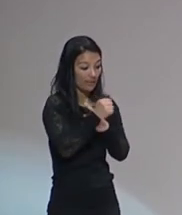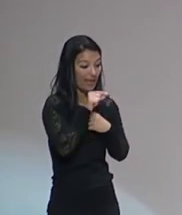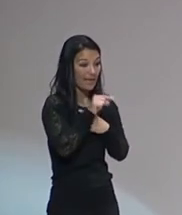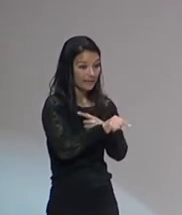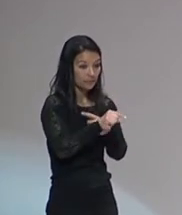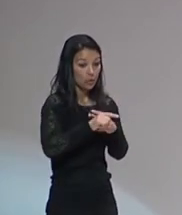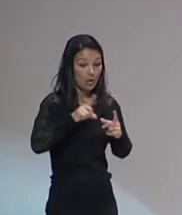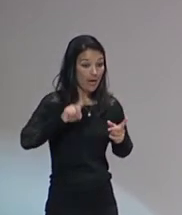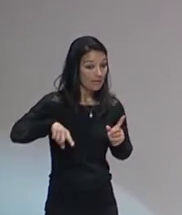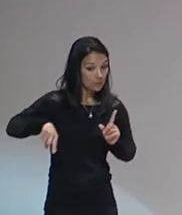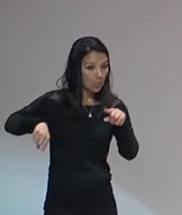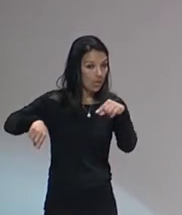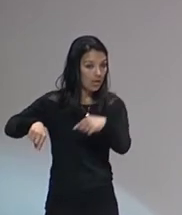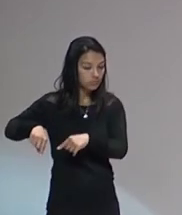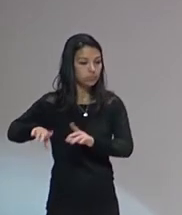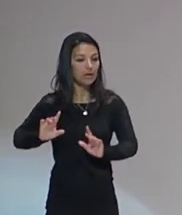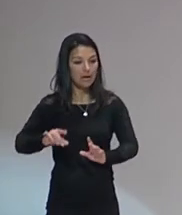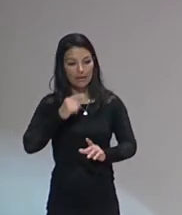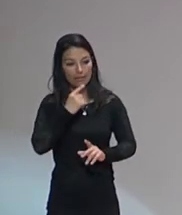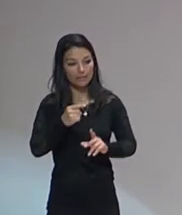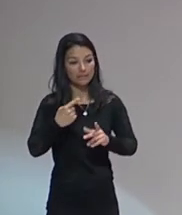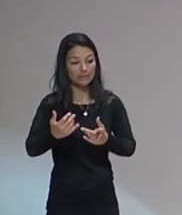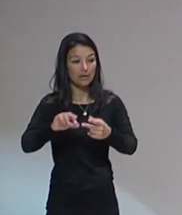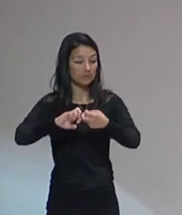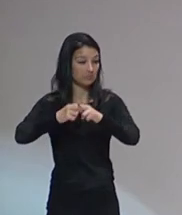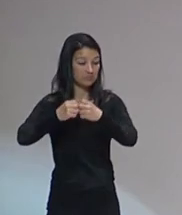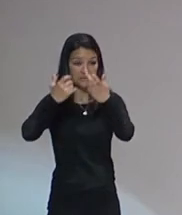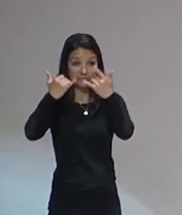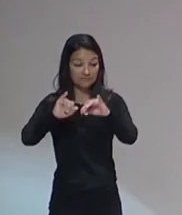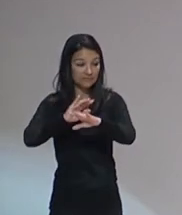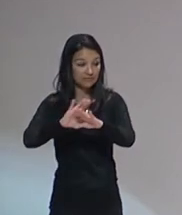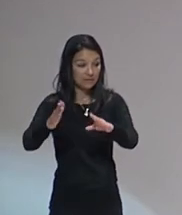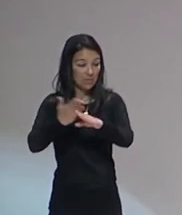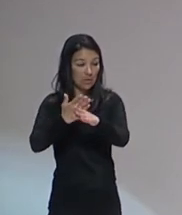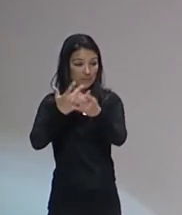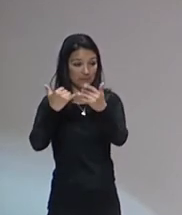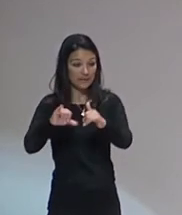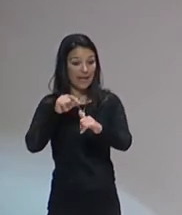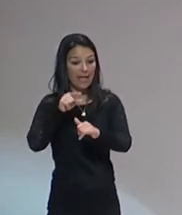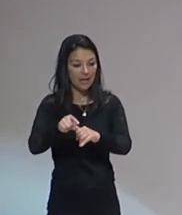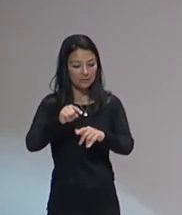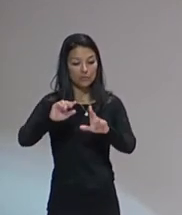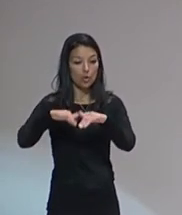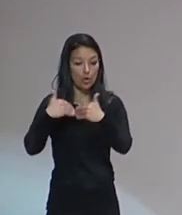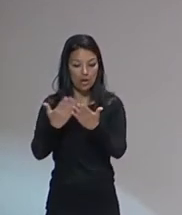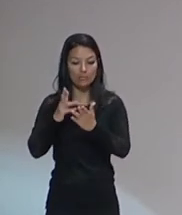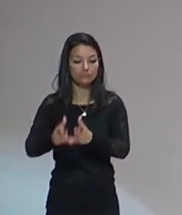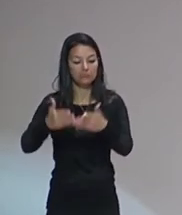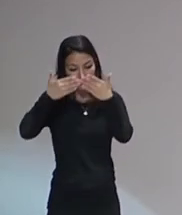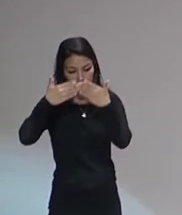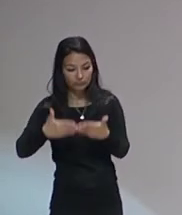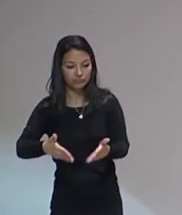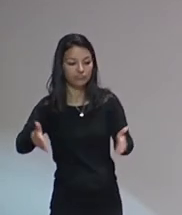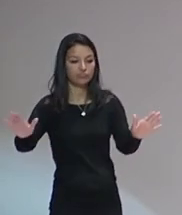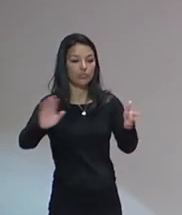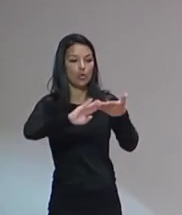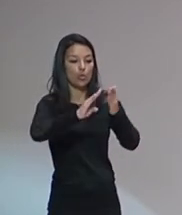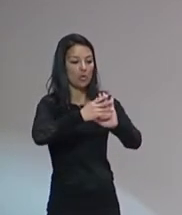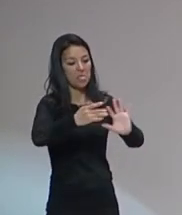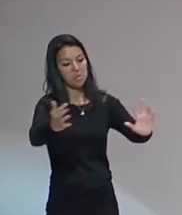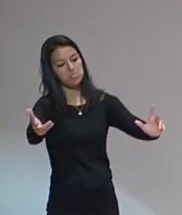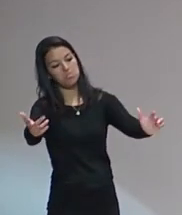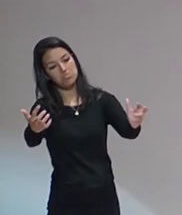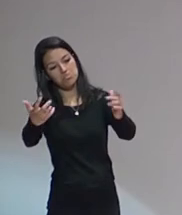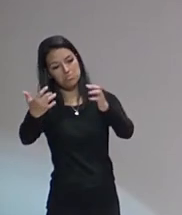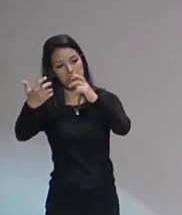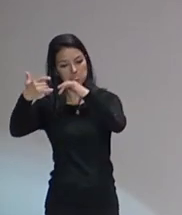la escuela en el posconflicto tiene que ser esa escuela, esa esfera pública que abra las puertas a la comunidad y donde la